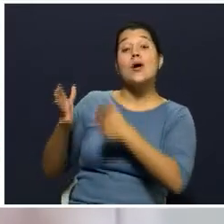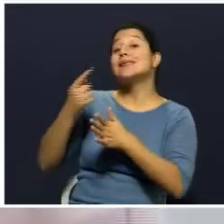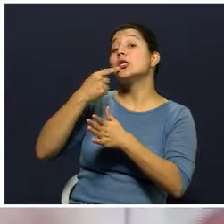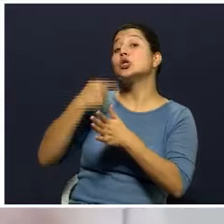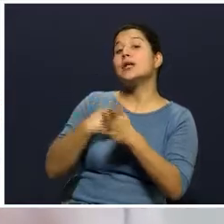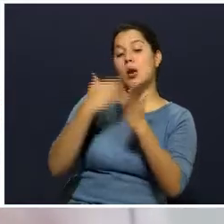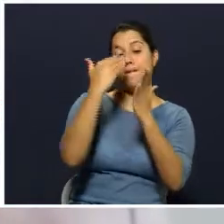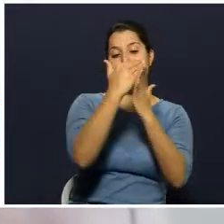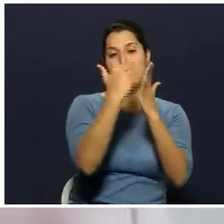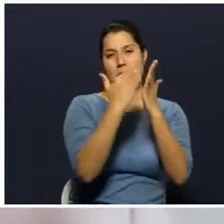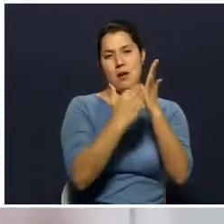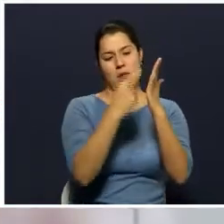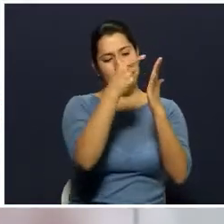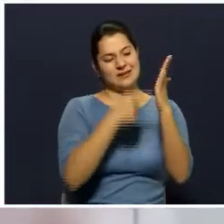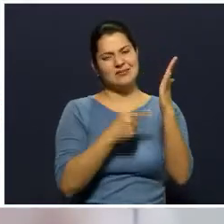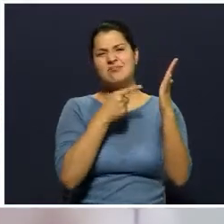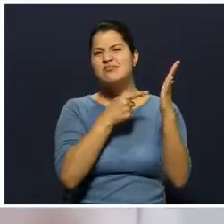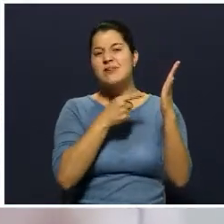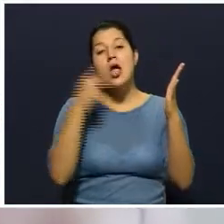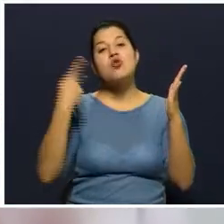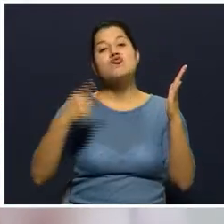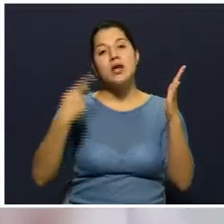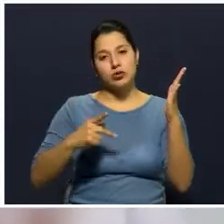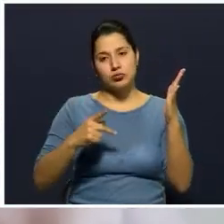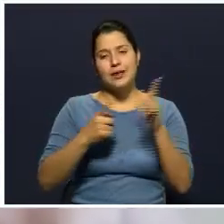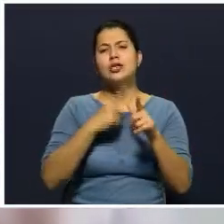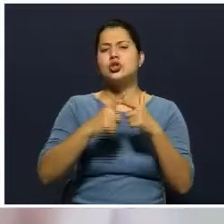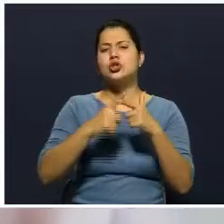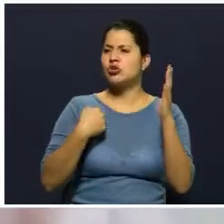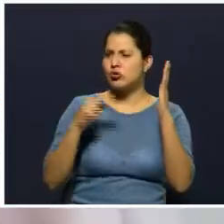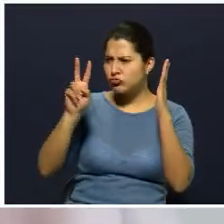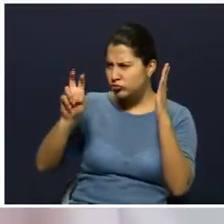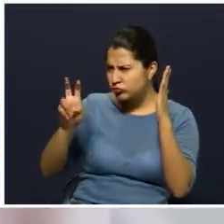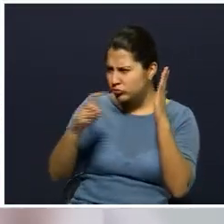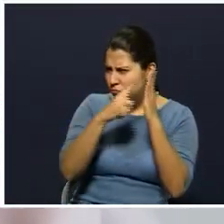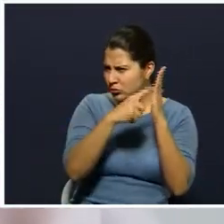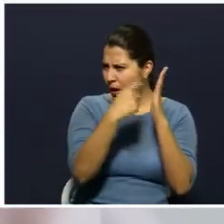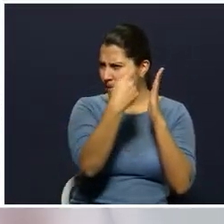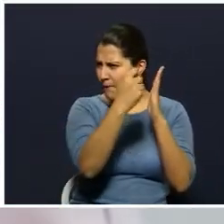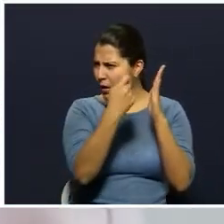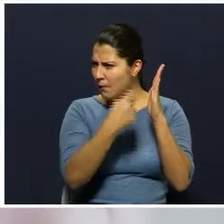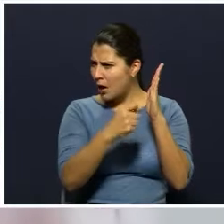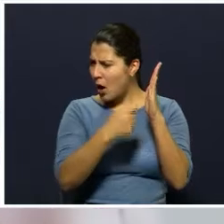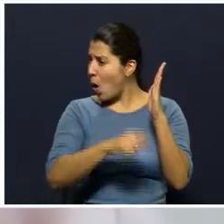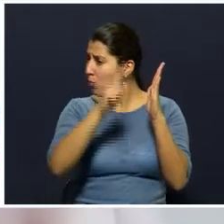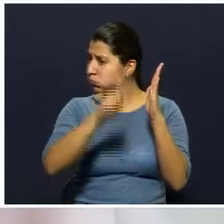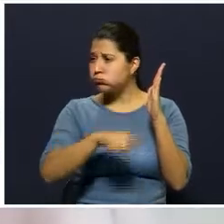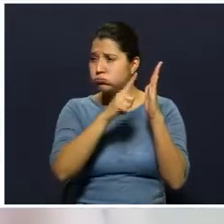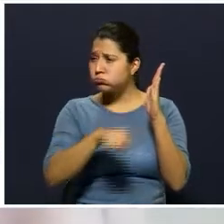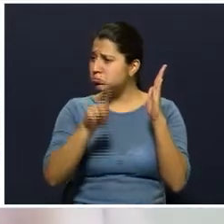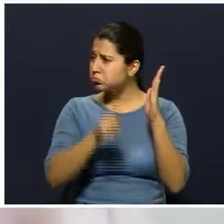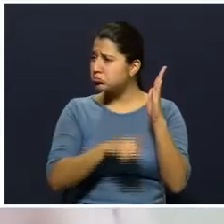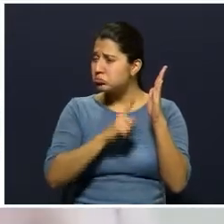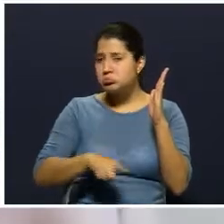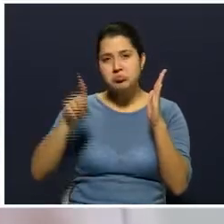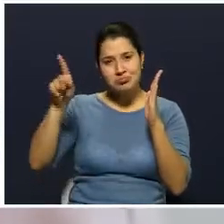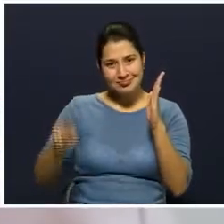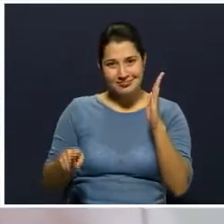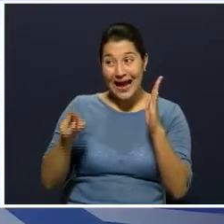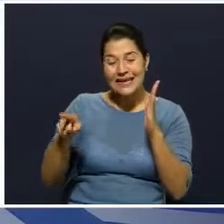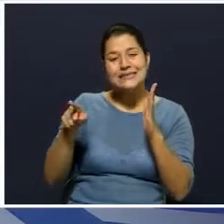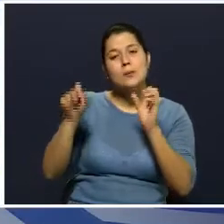revisáramos como factores de riesgo en relación al COVID. Entonces, este trabajo lo están realizando en este momento los centros penitenciarios,